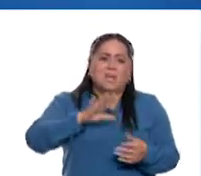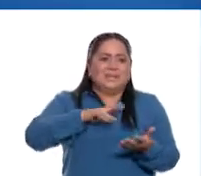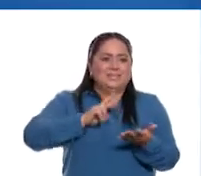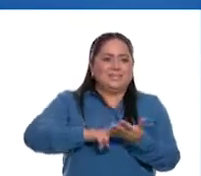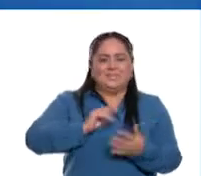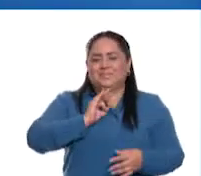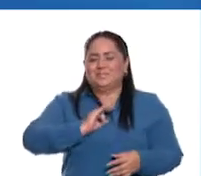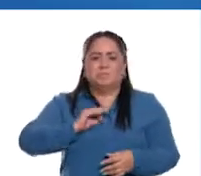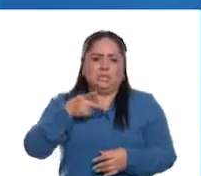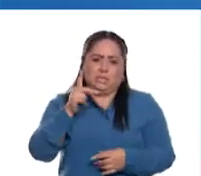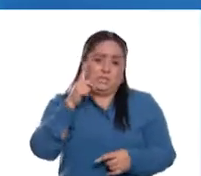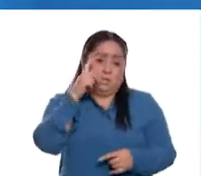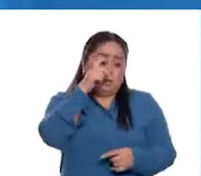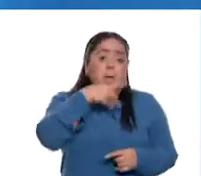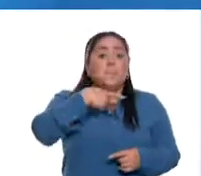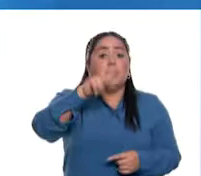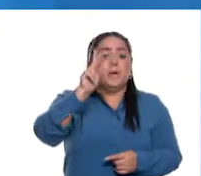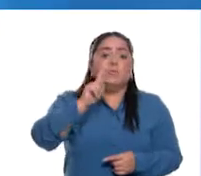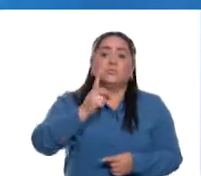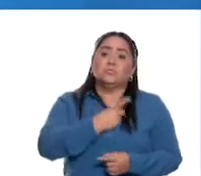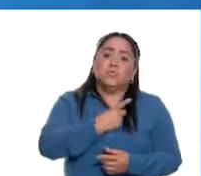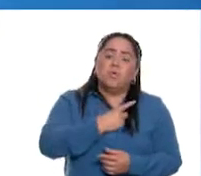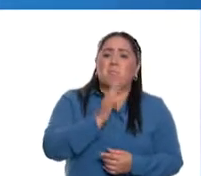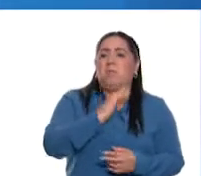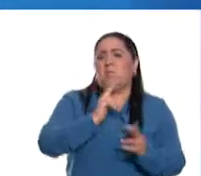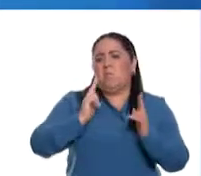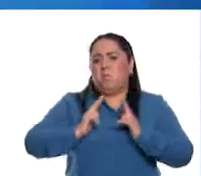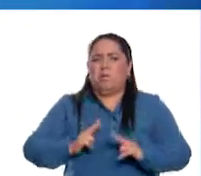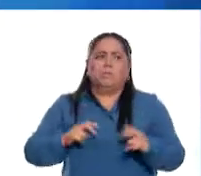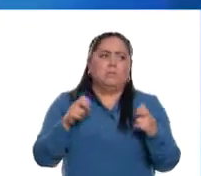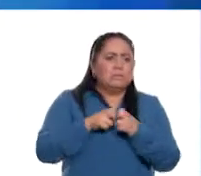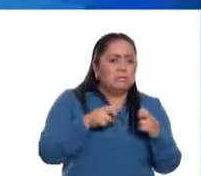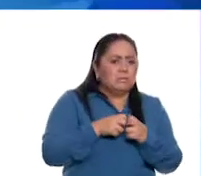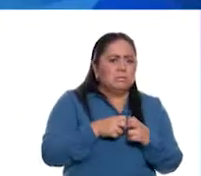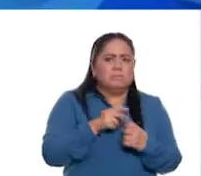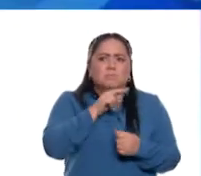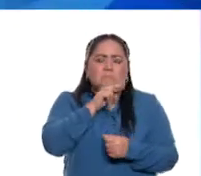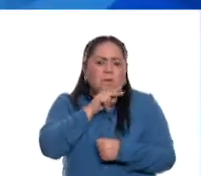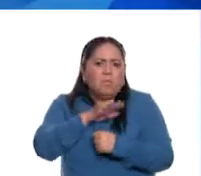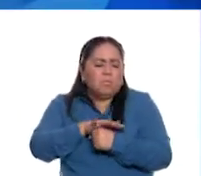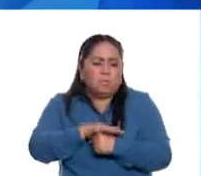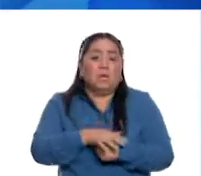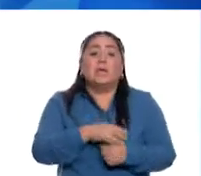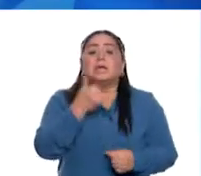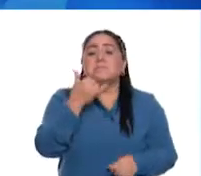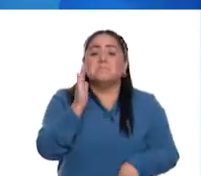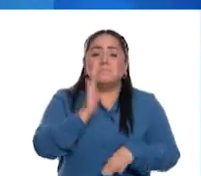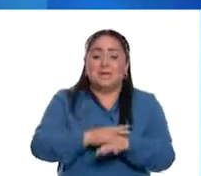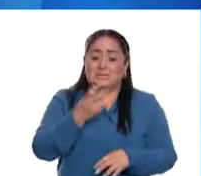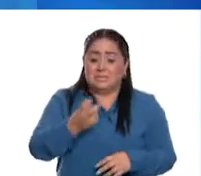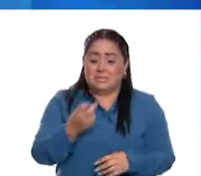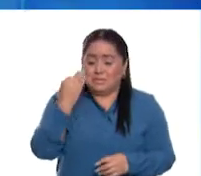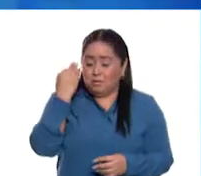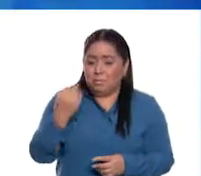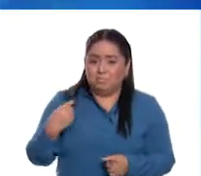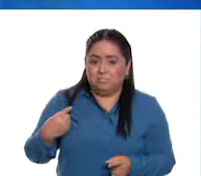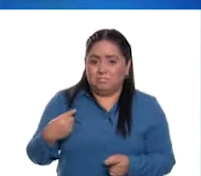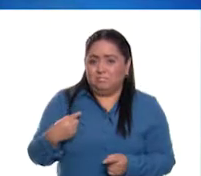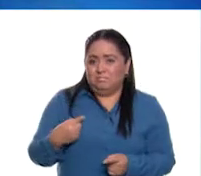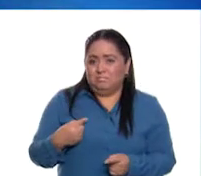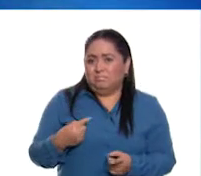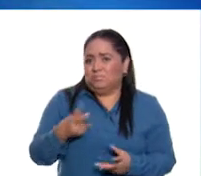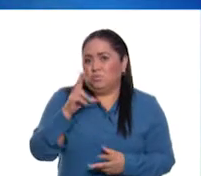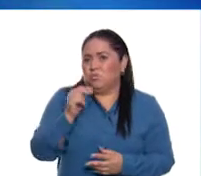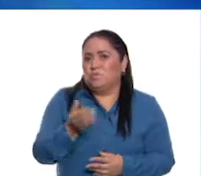valorados, felices. Pero también solos, malhumorados, temerosos, agobiados. Sobre todo estos últimos,